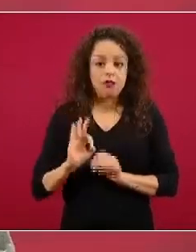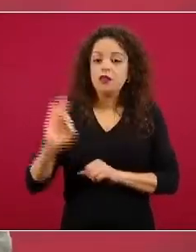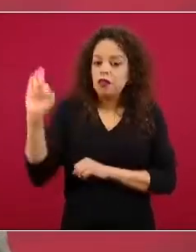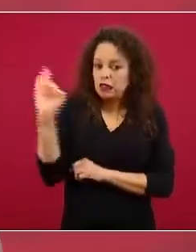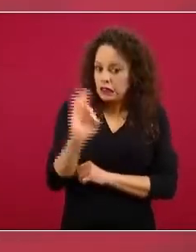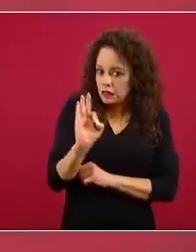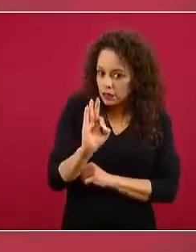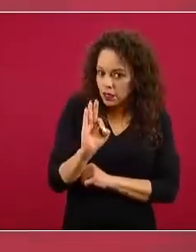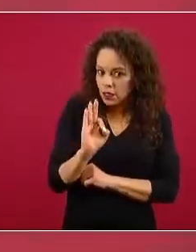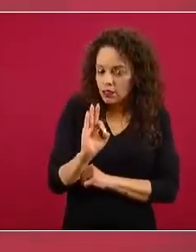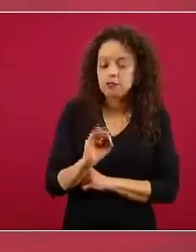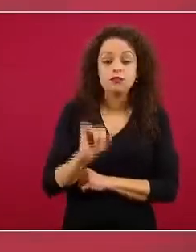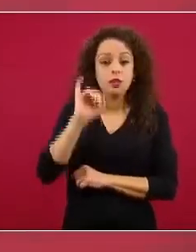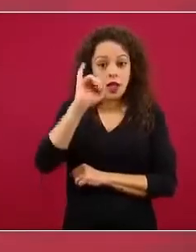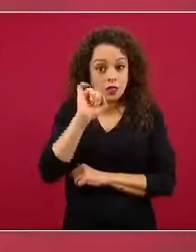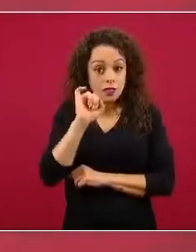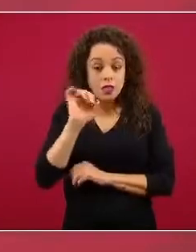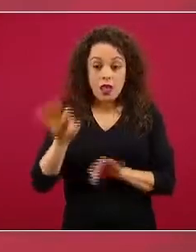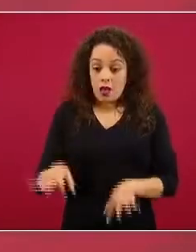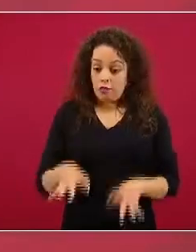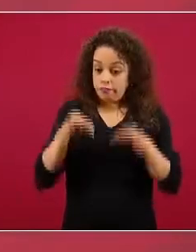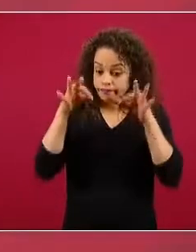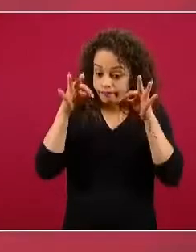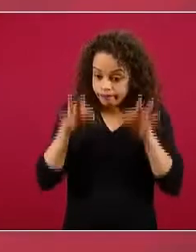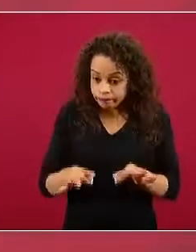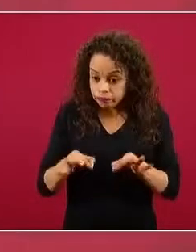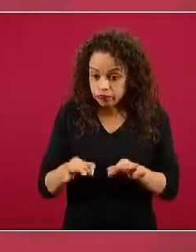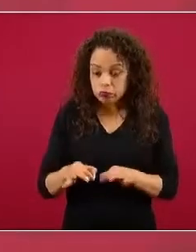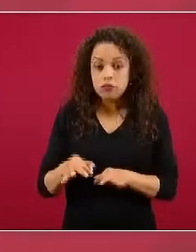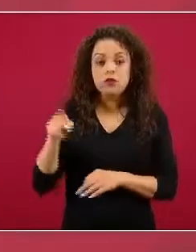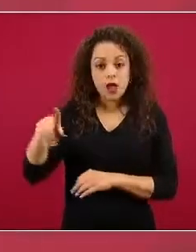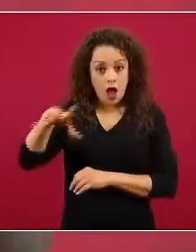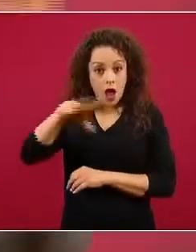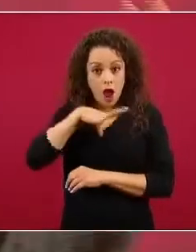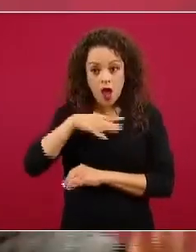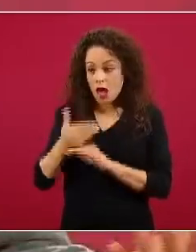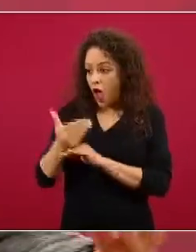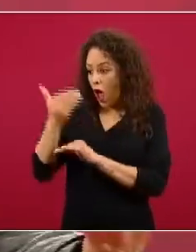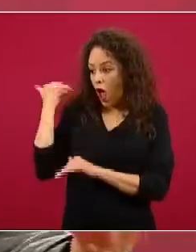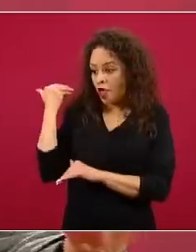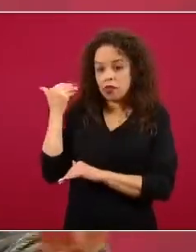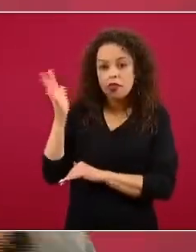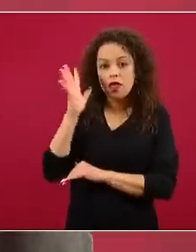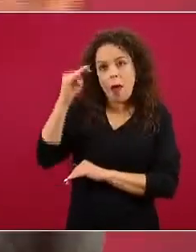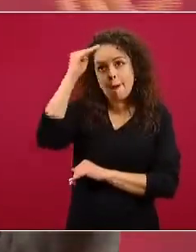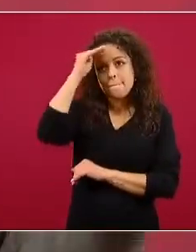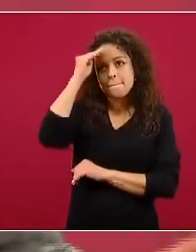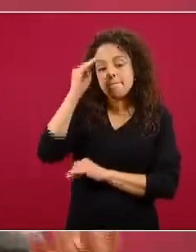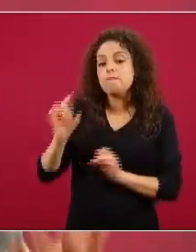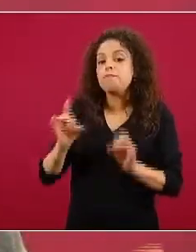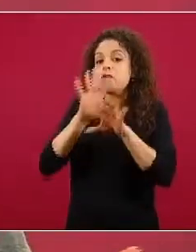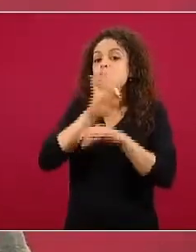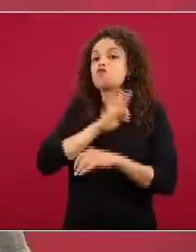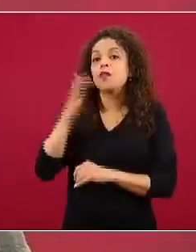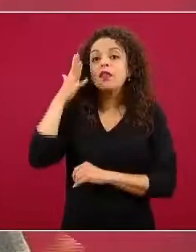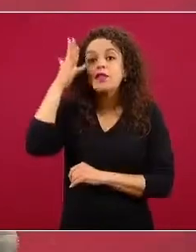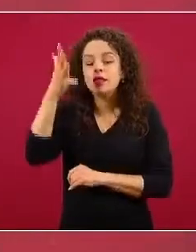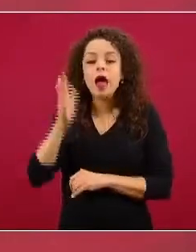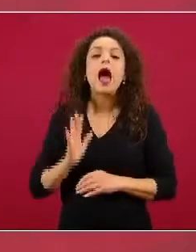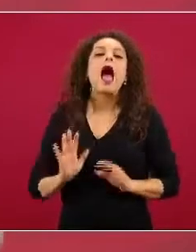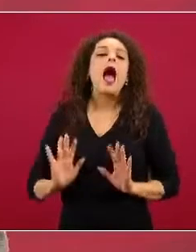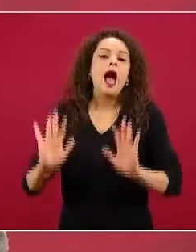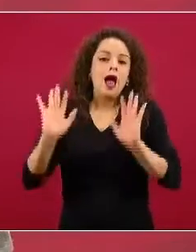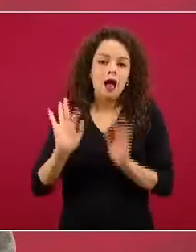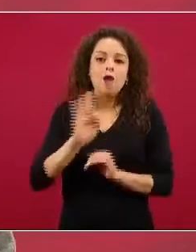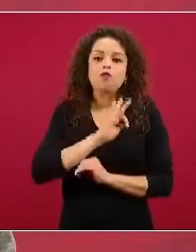sí, se cumplen las condiciones que dieron lugar a la predicción, entonces va a ocurrir lo que se espera que ocurra. Lo